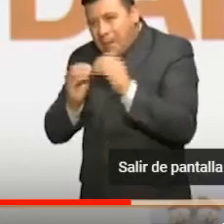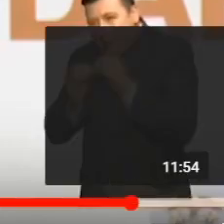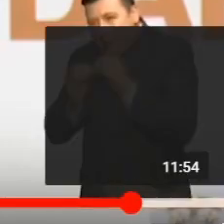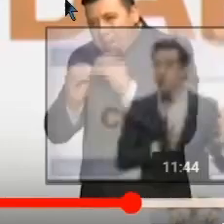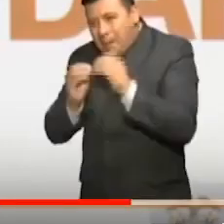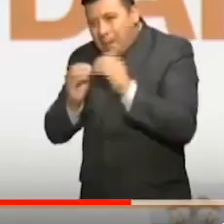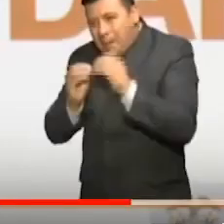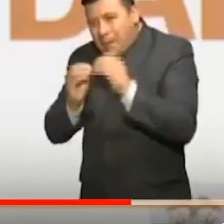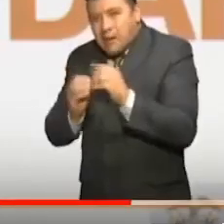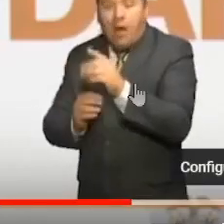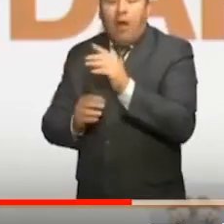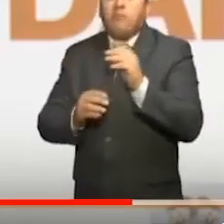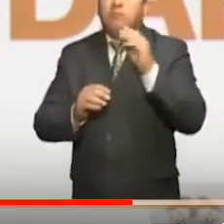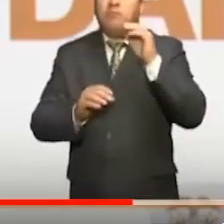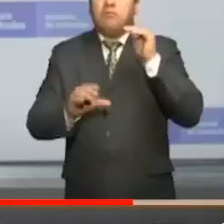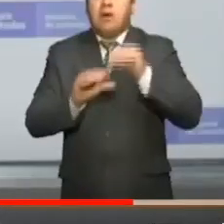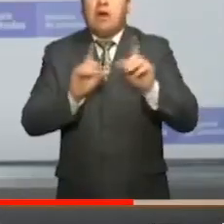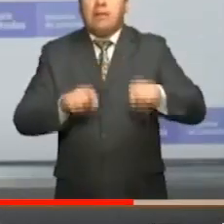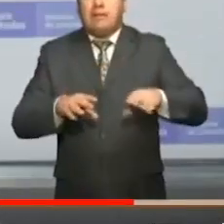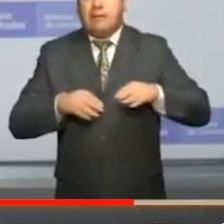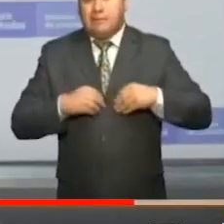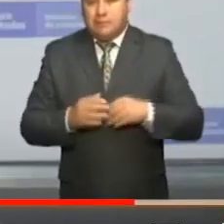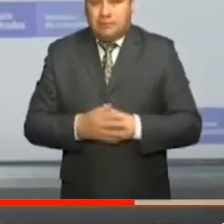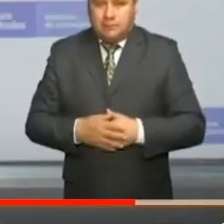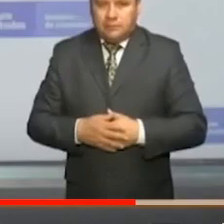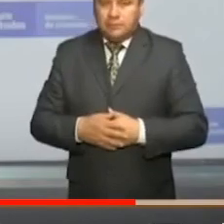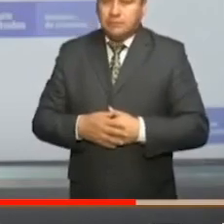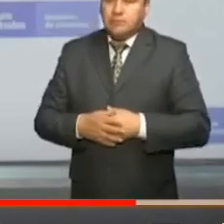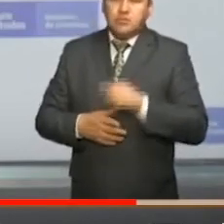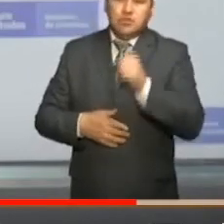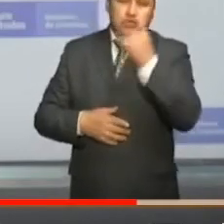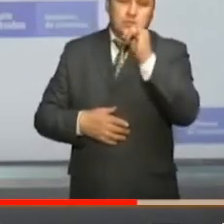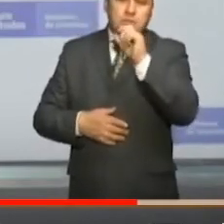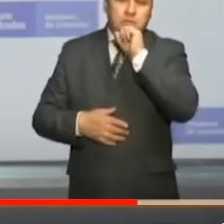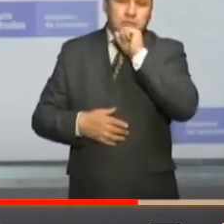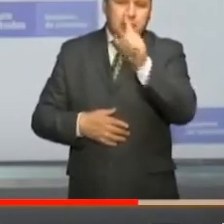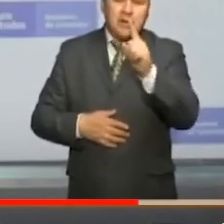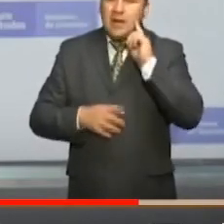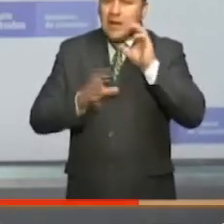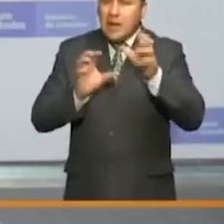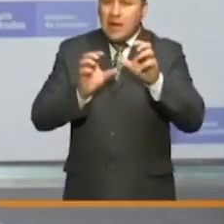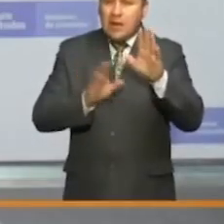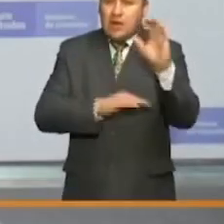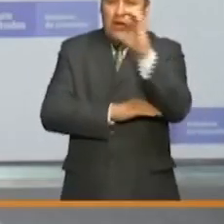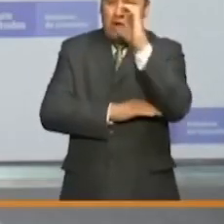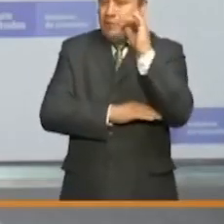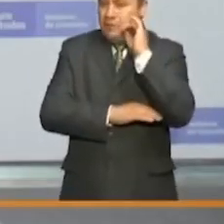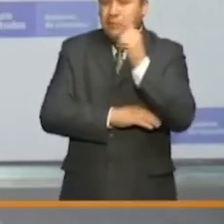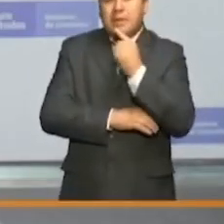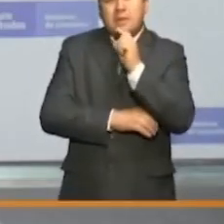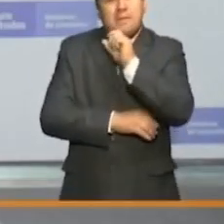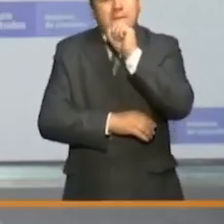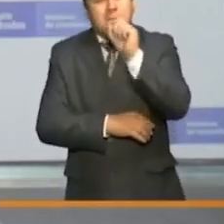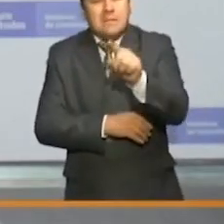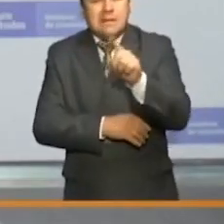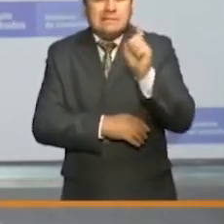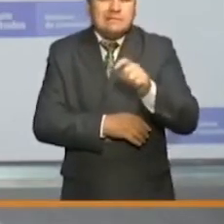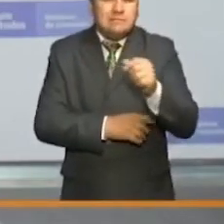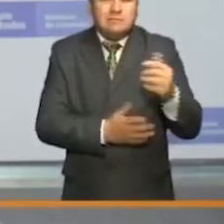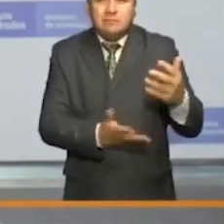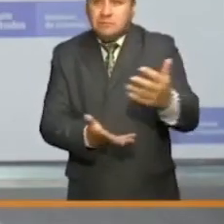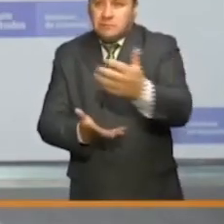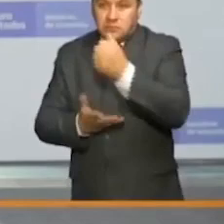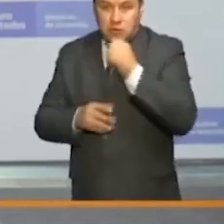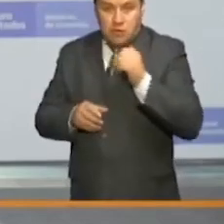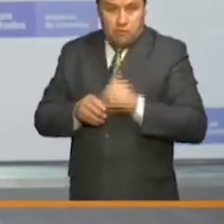señores vamos a ver esta última parte si la pregunta de lizeth garcía de la radio nacional de colombia dice al requerir recursos